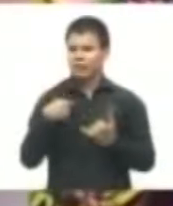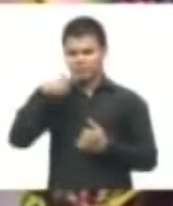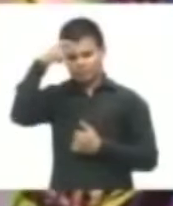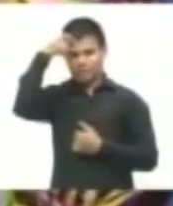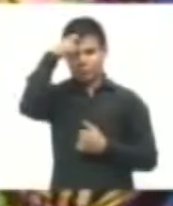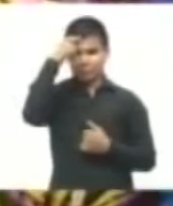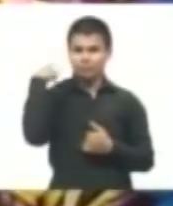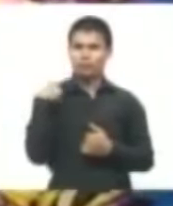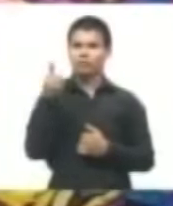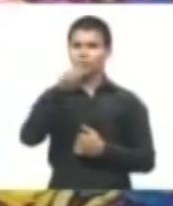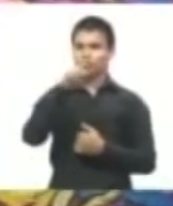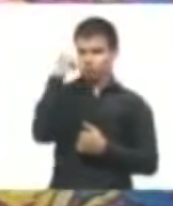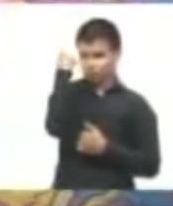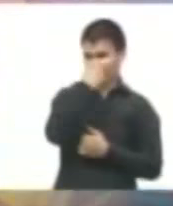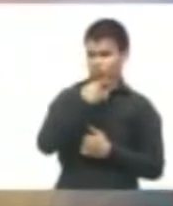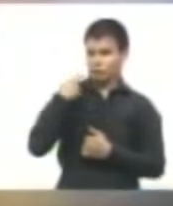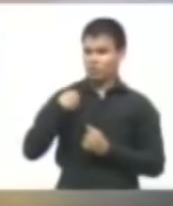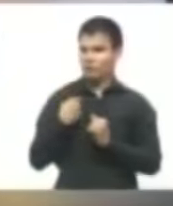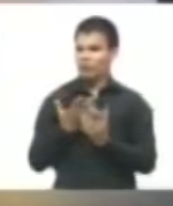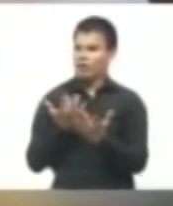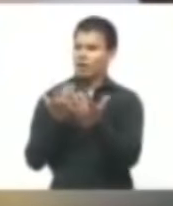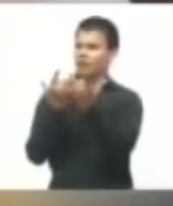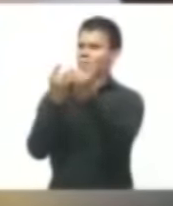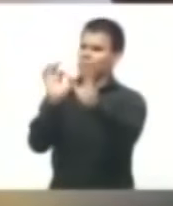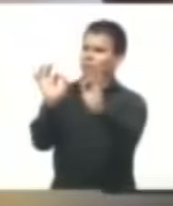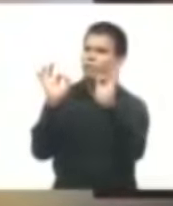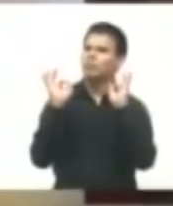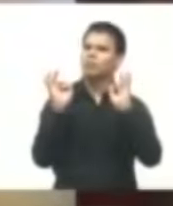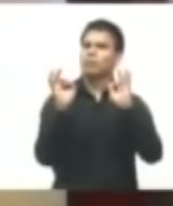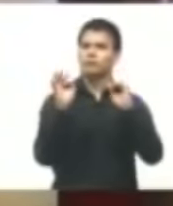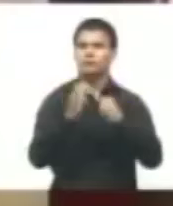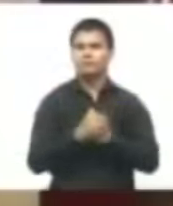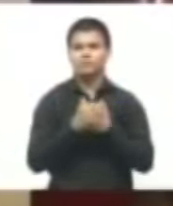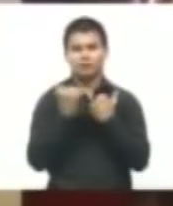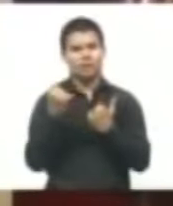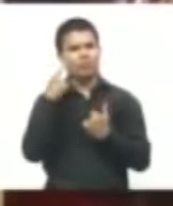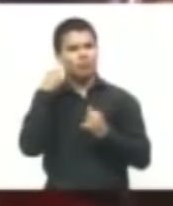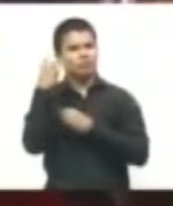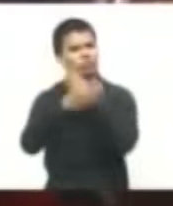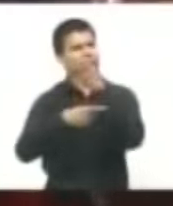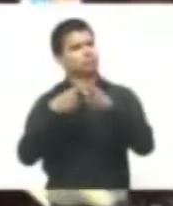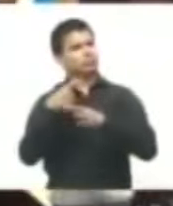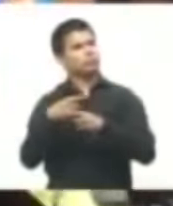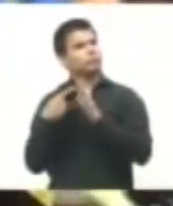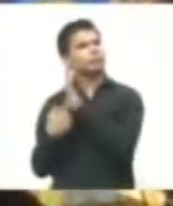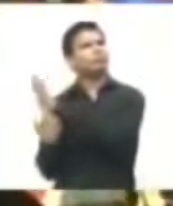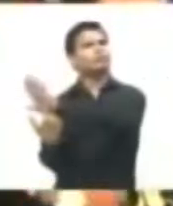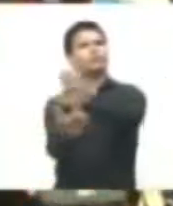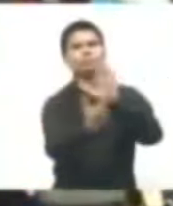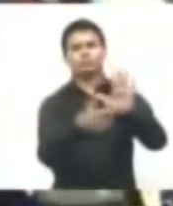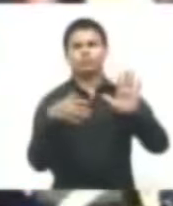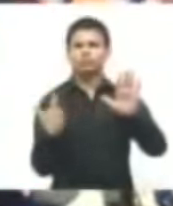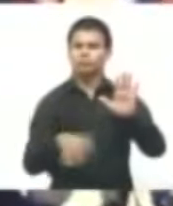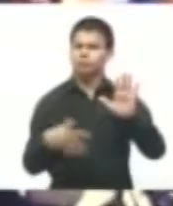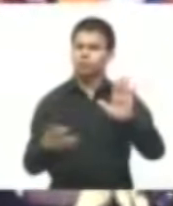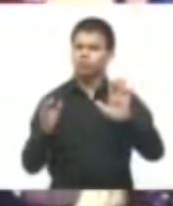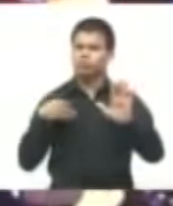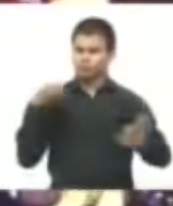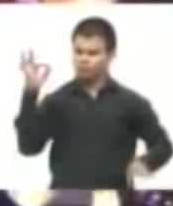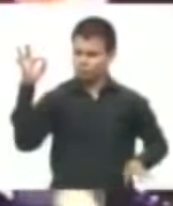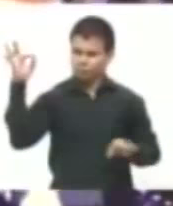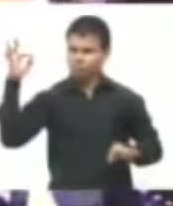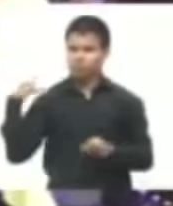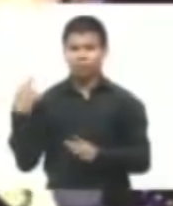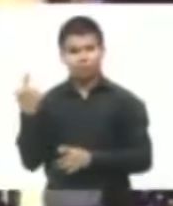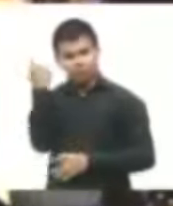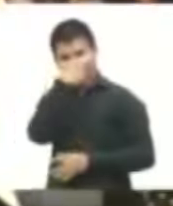titulado Soledad, una experiencia única, un espectáculo que envolverá la historia de la humanidad y que hará un recorrido desde el inicio de la música y el folclore soledeño hasta